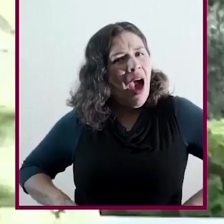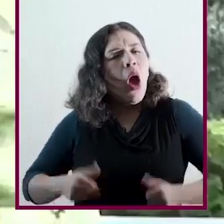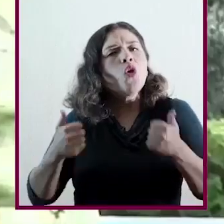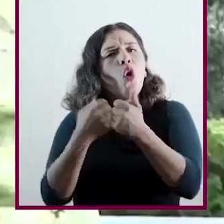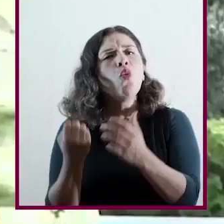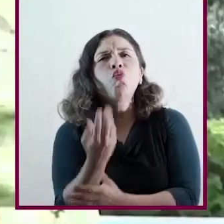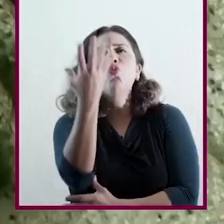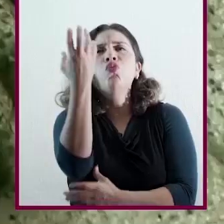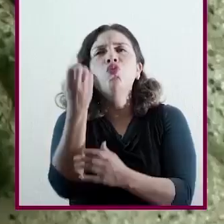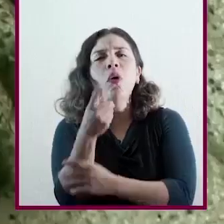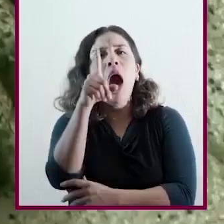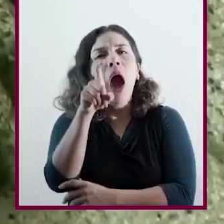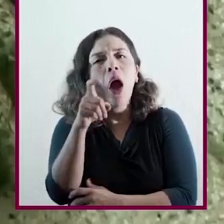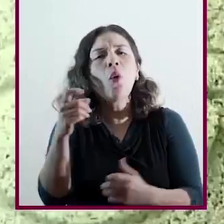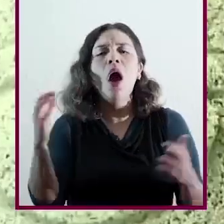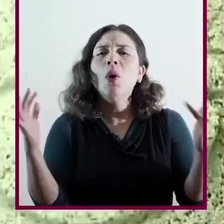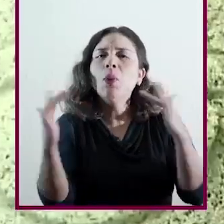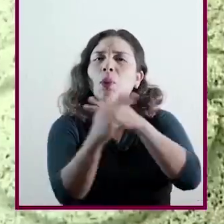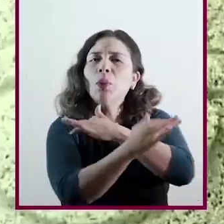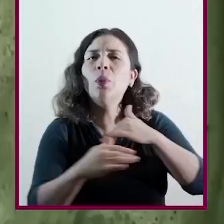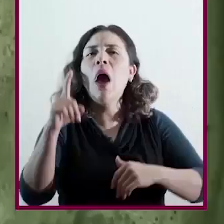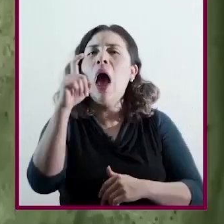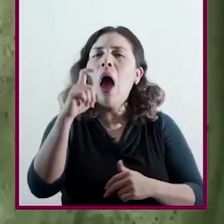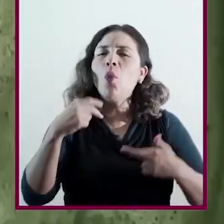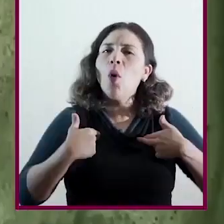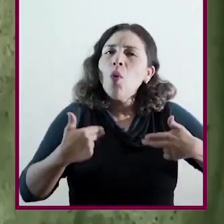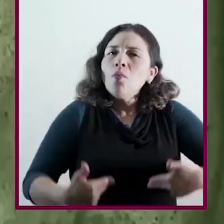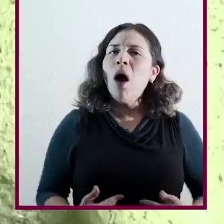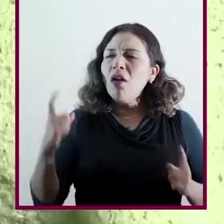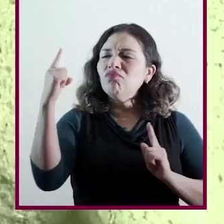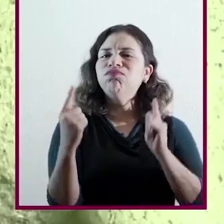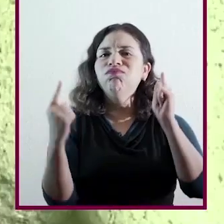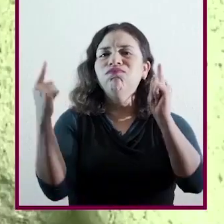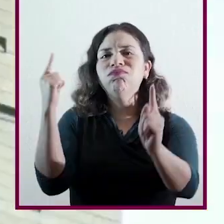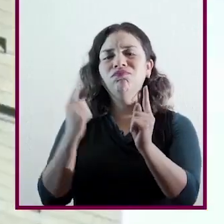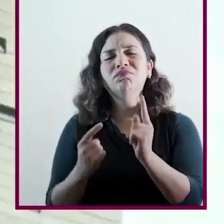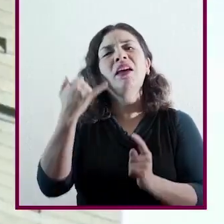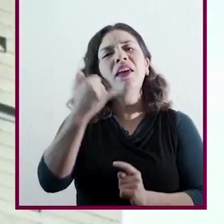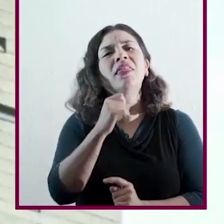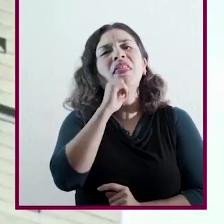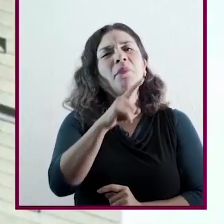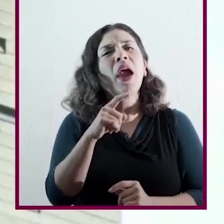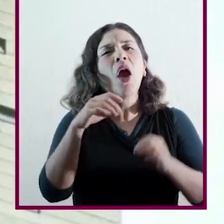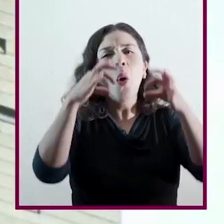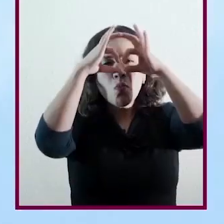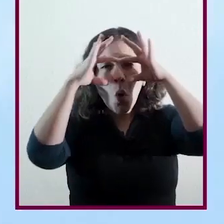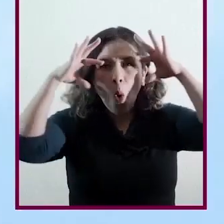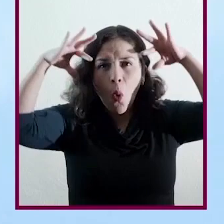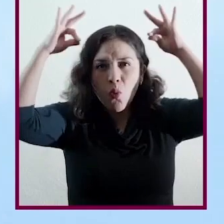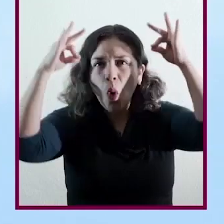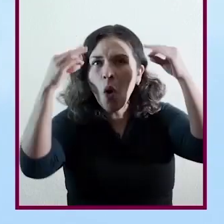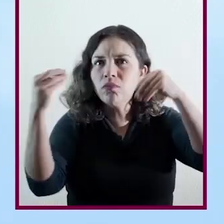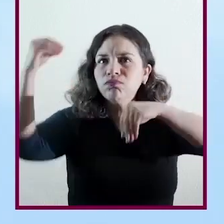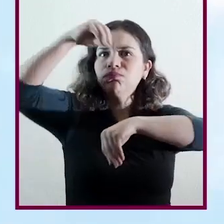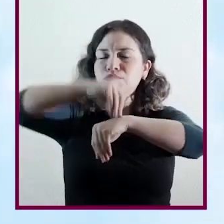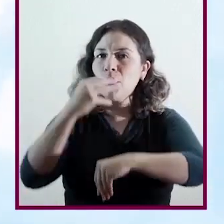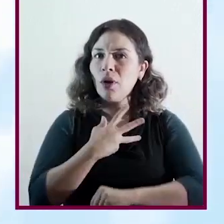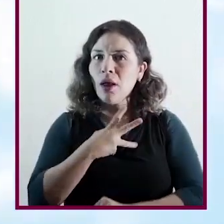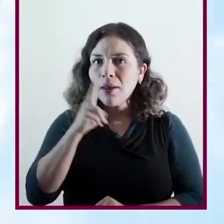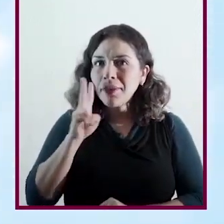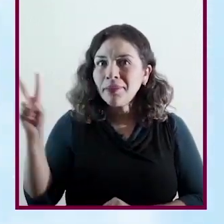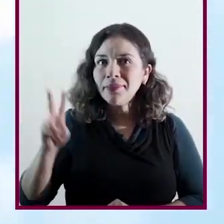curiosa fuente adornada con motivos acuáticos y con figuras humanas, además de varios búhos en la parte superior.